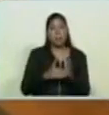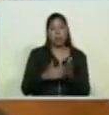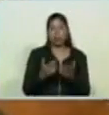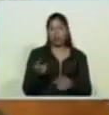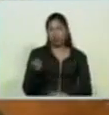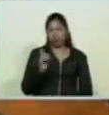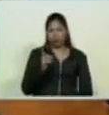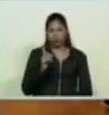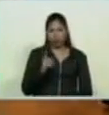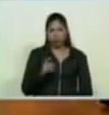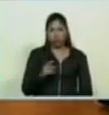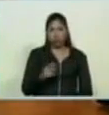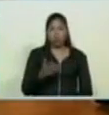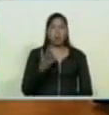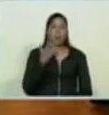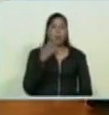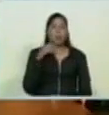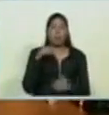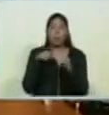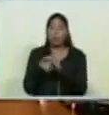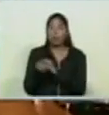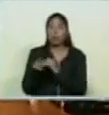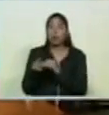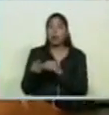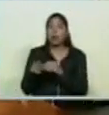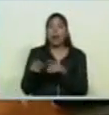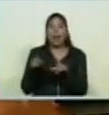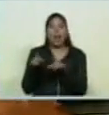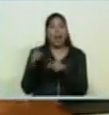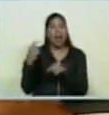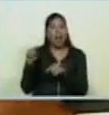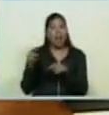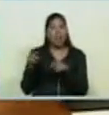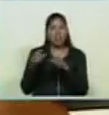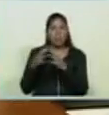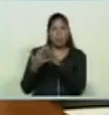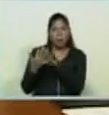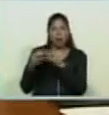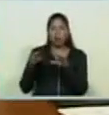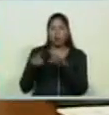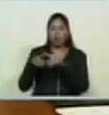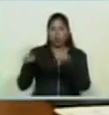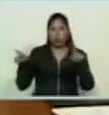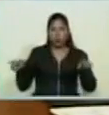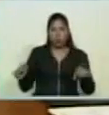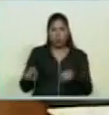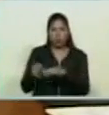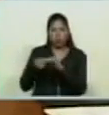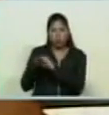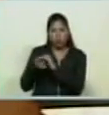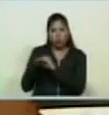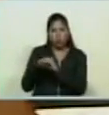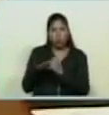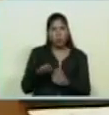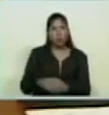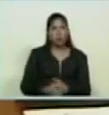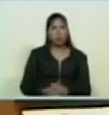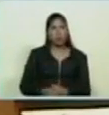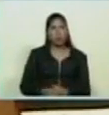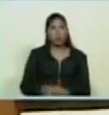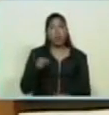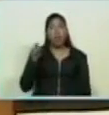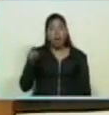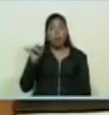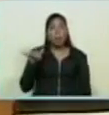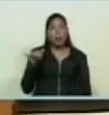Uno va al barrio y ahí hay un galpón, ahí hay un local, ahí hay... Eso es lo que tenemos que